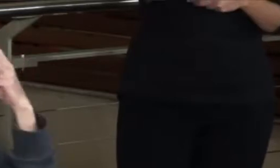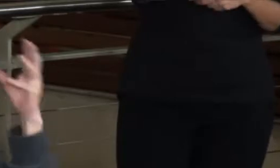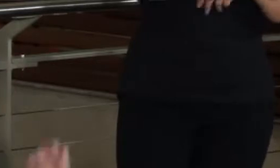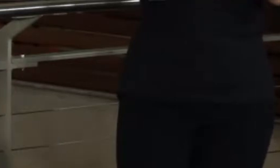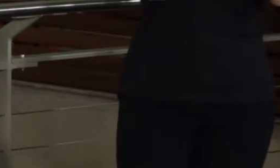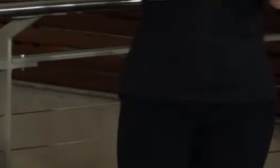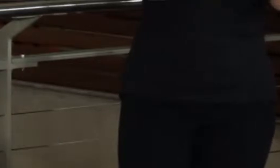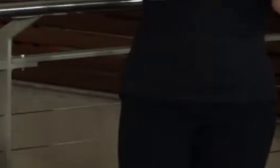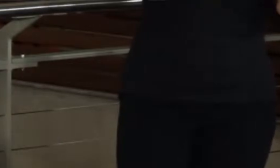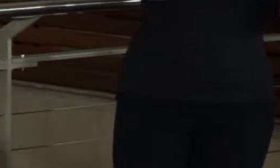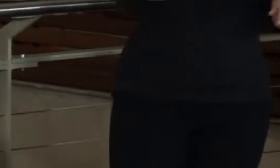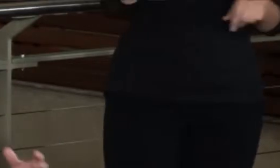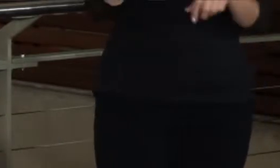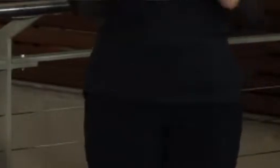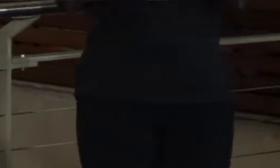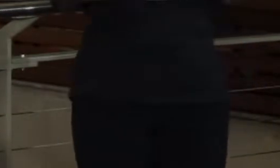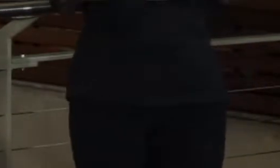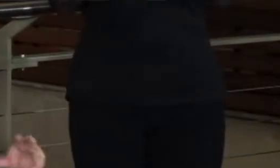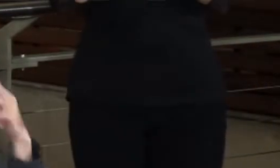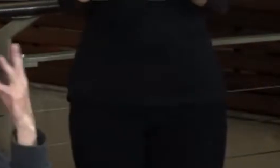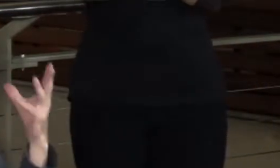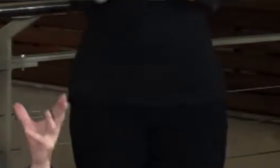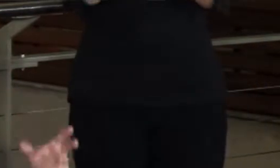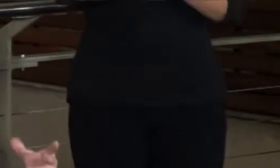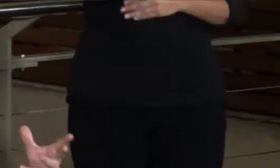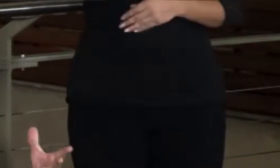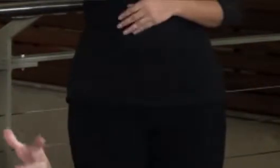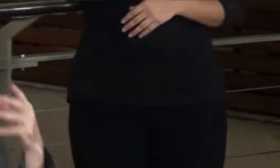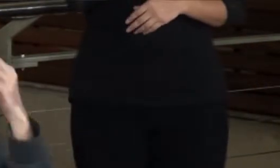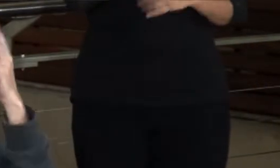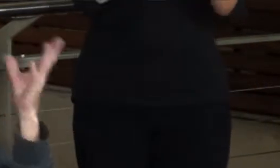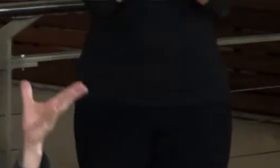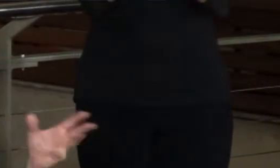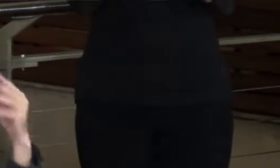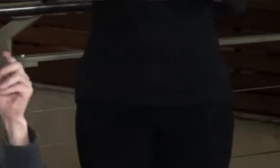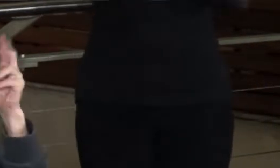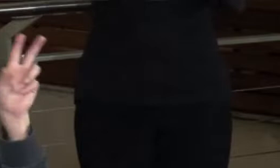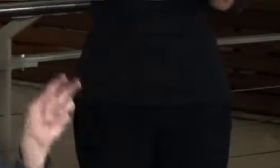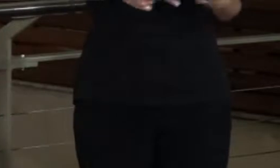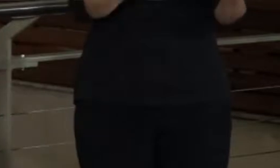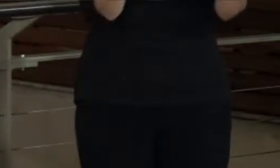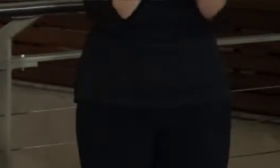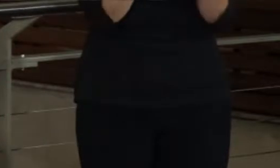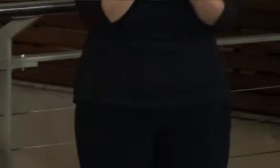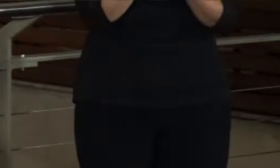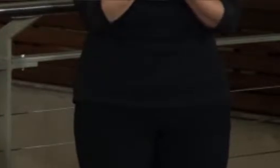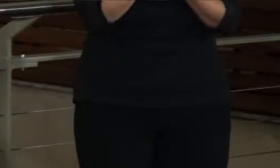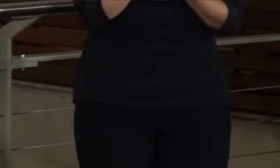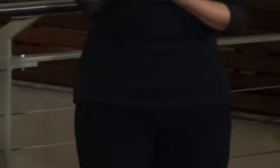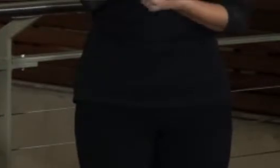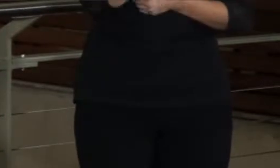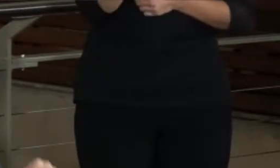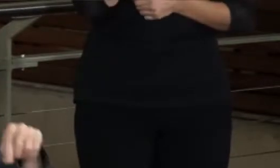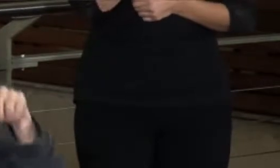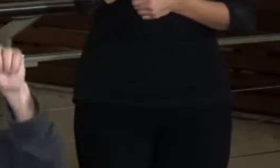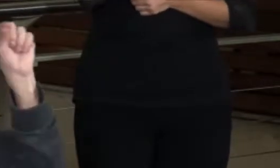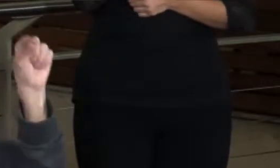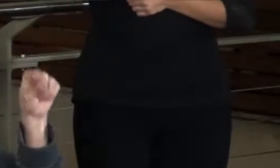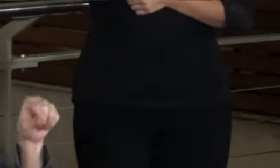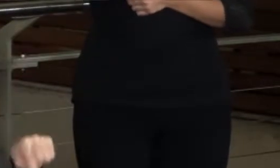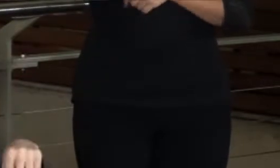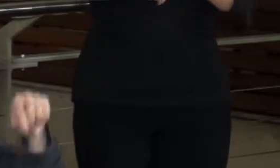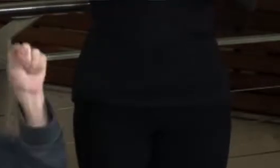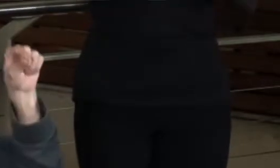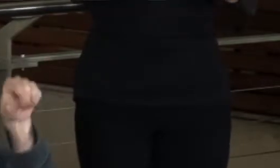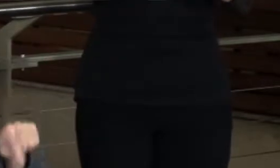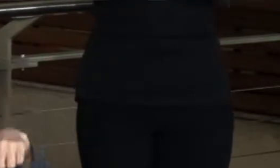tenía como muy consciente y me cambió mucho mi mirada también artística por decirlo de alguna forma y entonces dibuje un